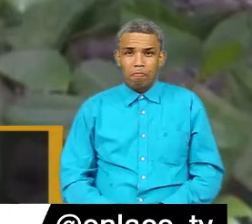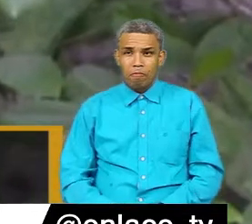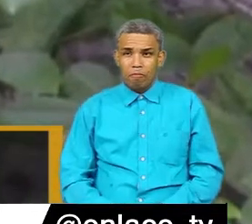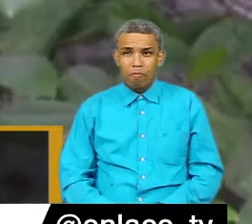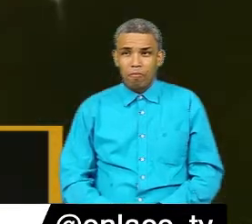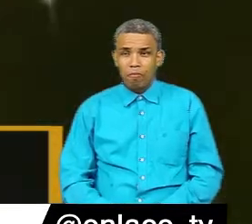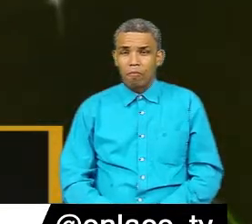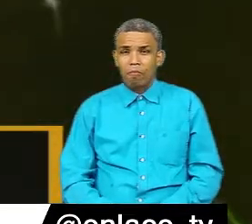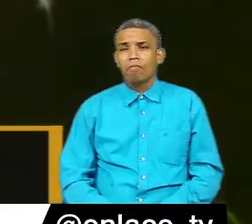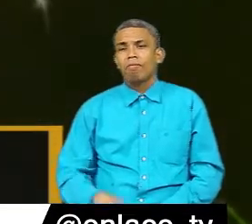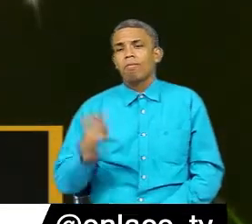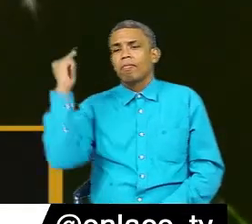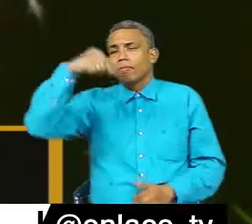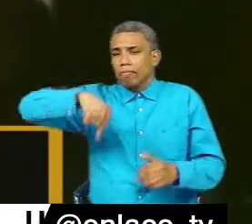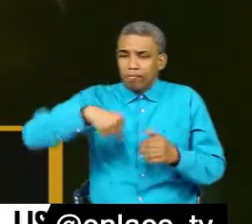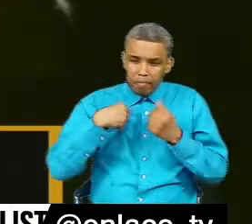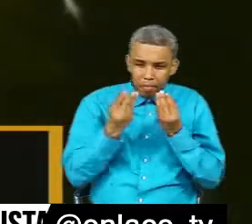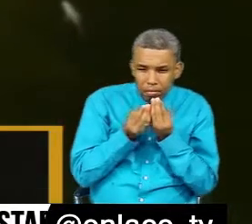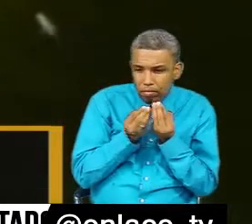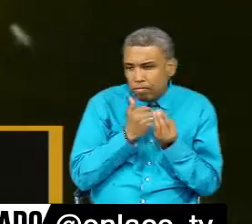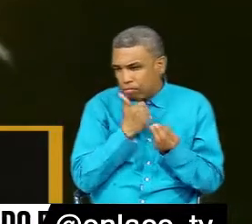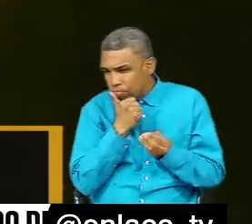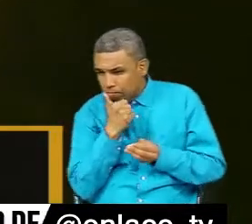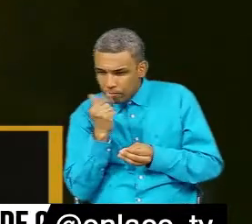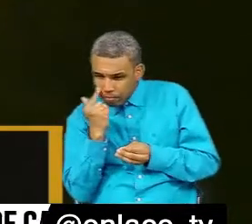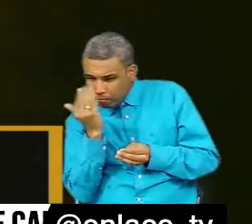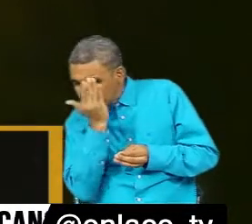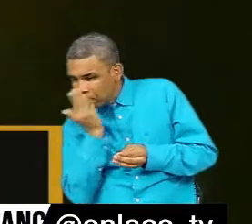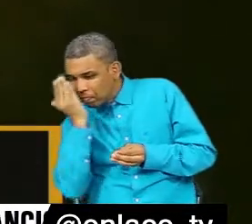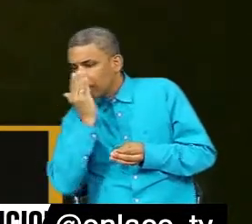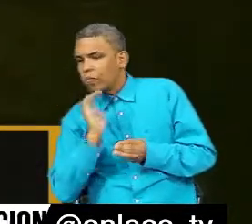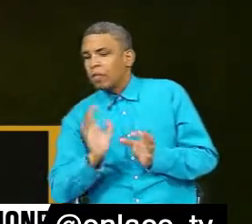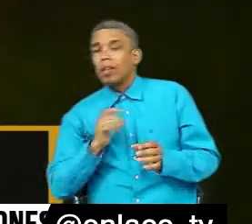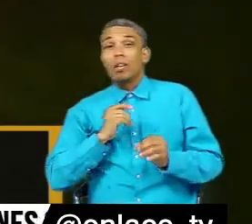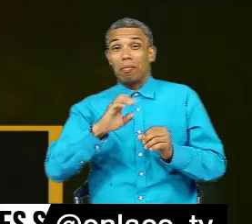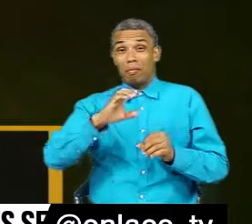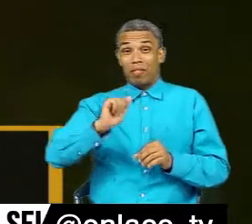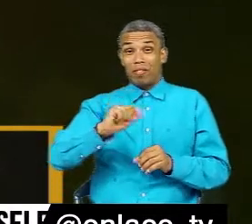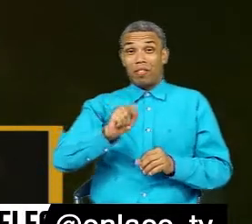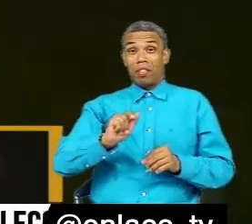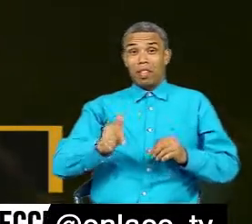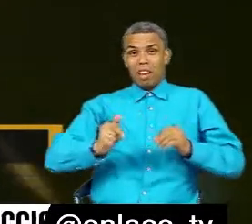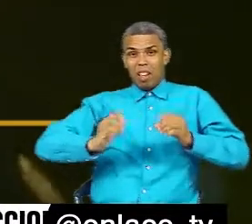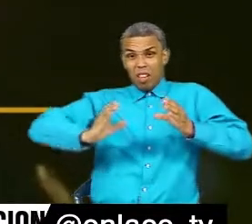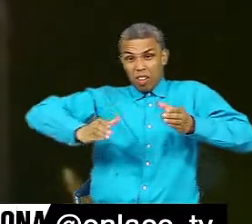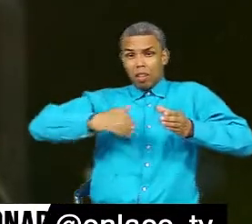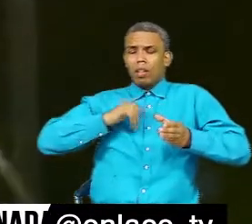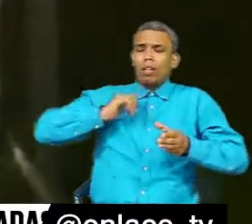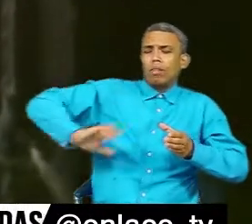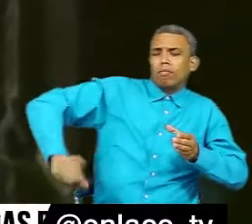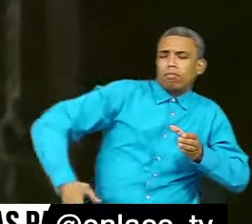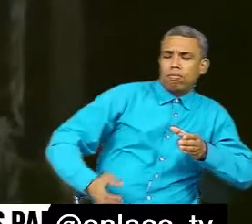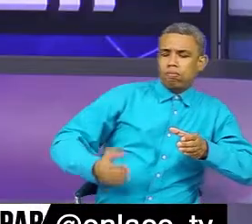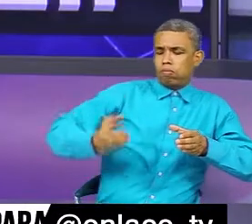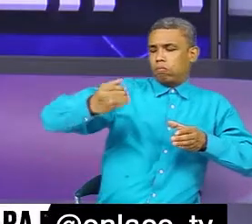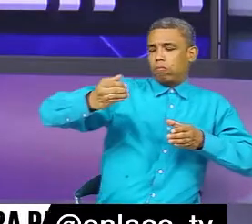visita de inspección en la zona afectada, se determinó que la CAS tomará muestras de agua para establecer los orígenes de esta